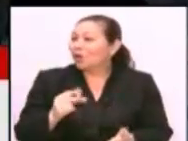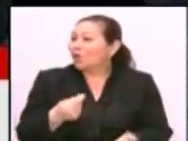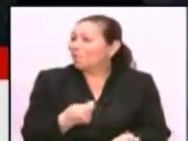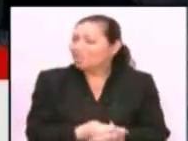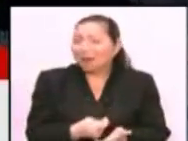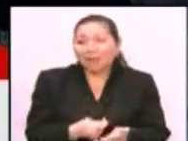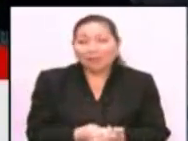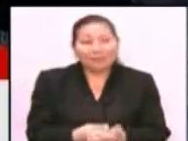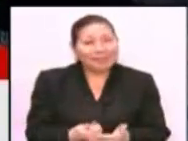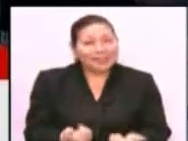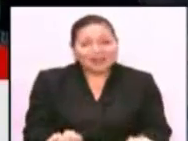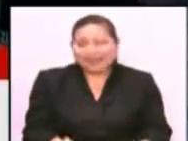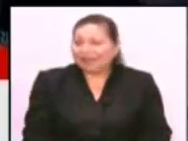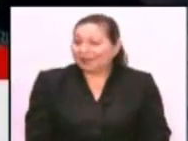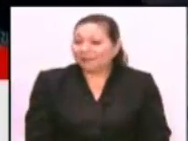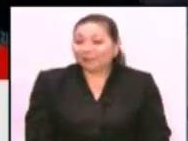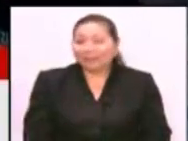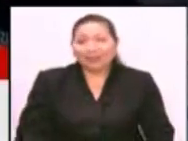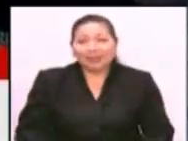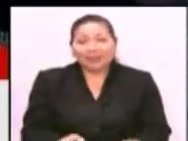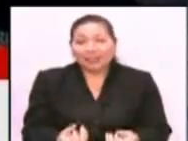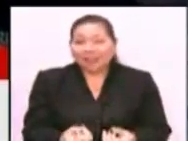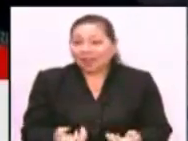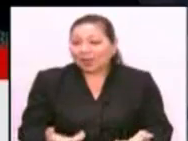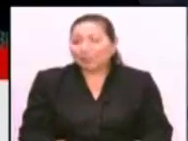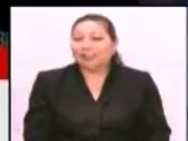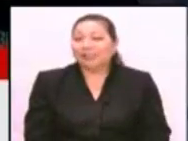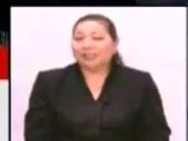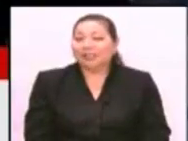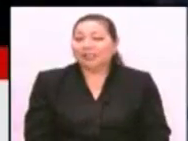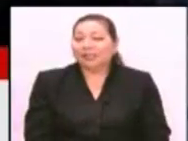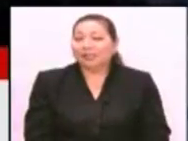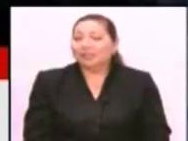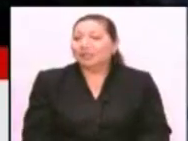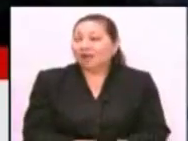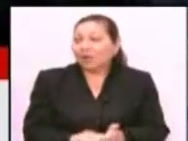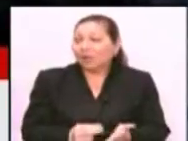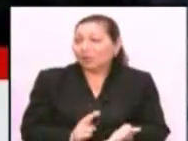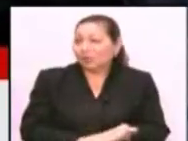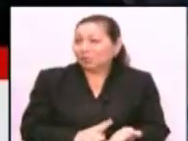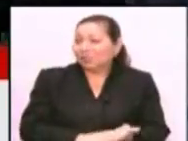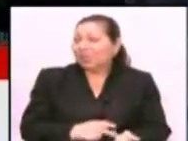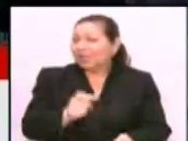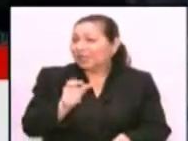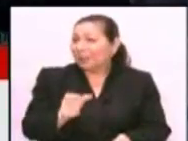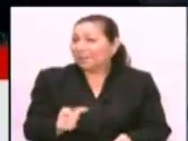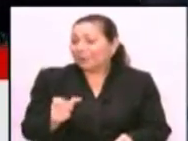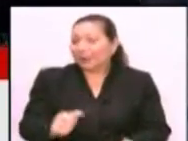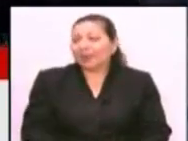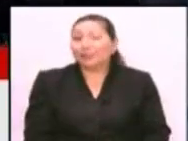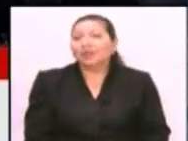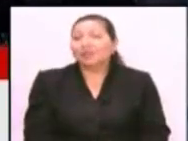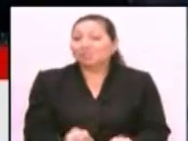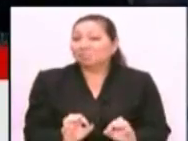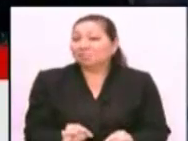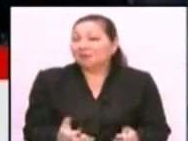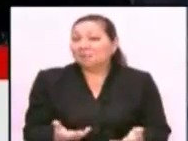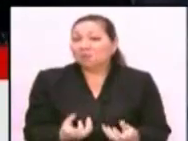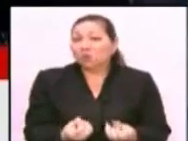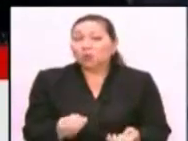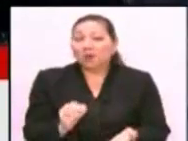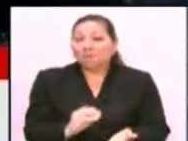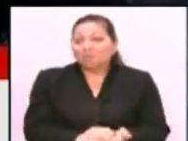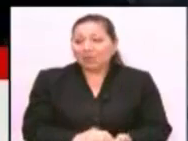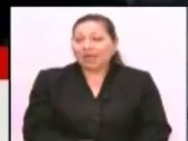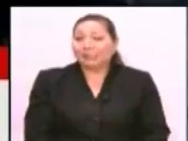algo que no funcionó. Es decir, no se gastaron recursos de los impuestos de los ciudadanos, ¿cierto? Entonces, si bien hubiera sido mucho